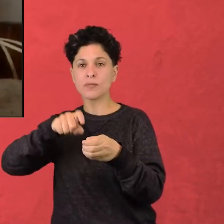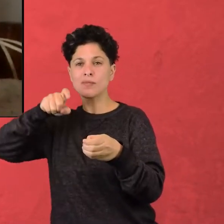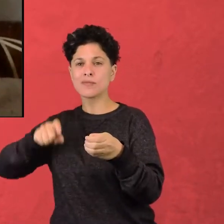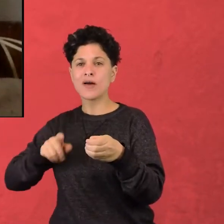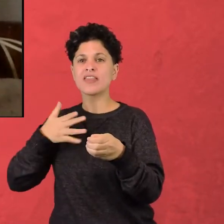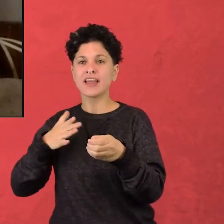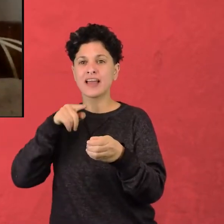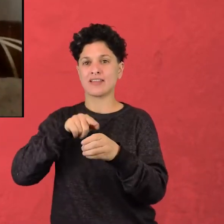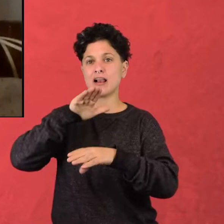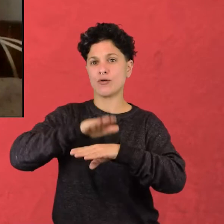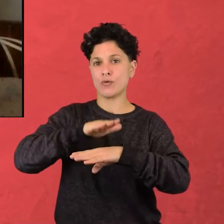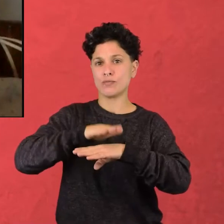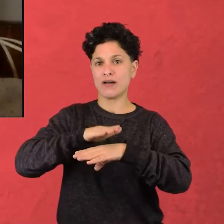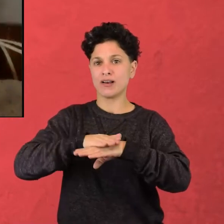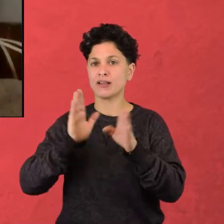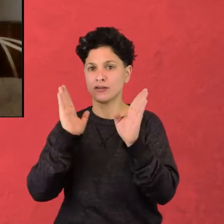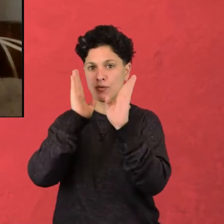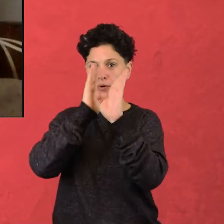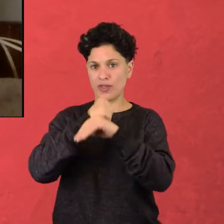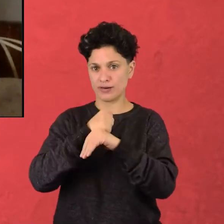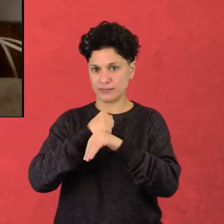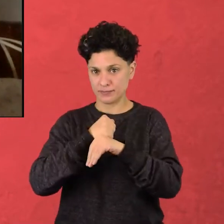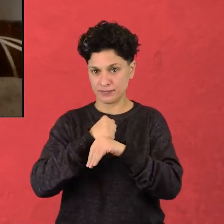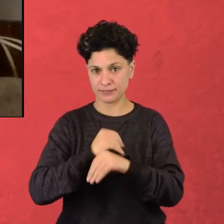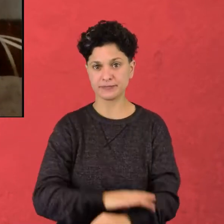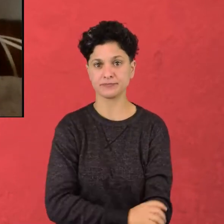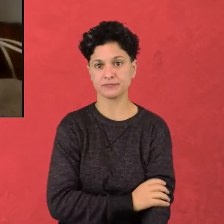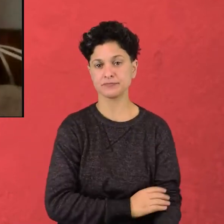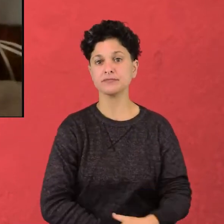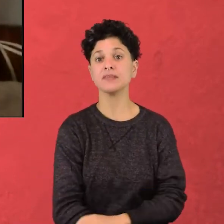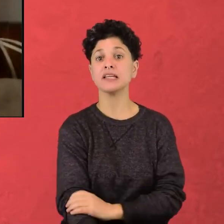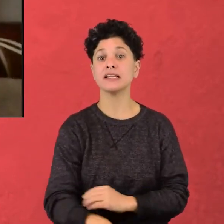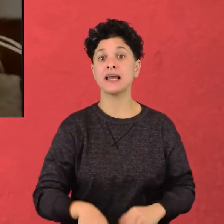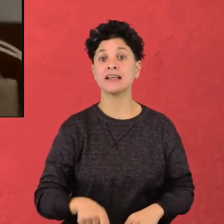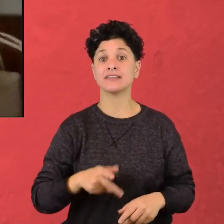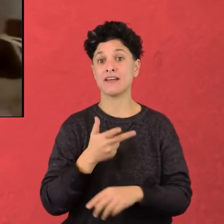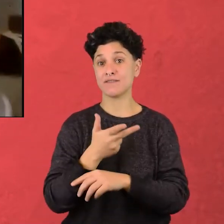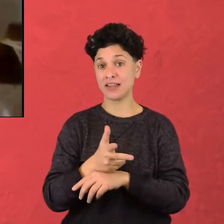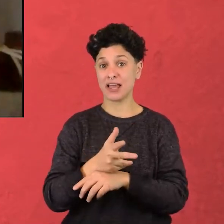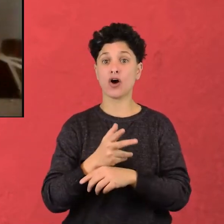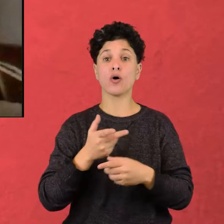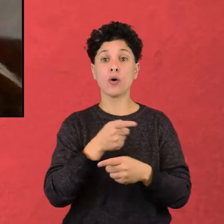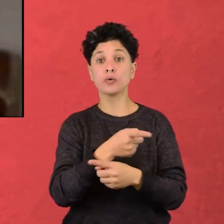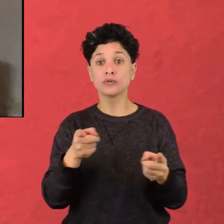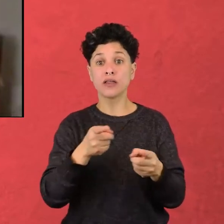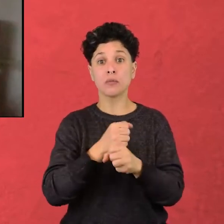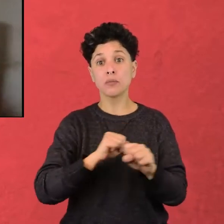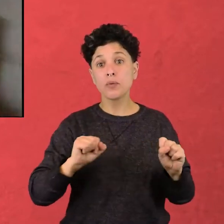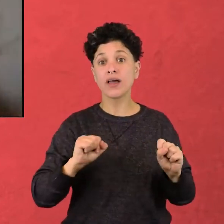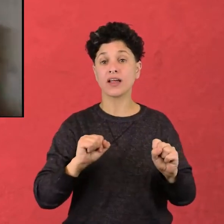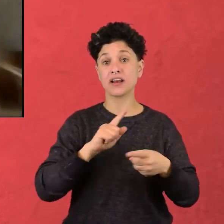ese estado que Kant le llama la culpable incapacidad. Me gustaría en este video que ustedes